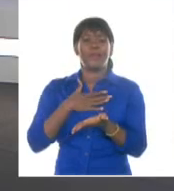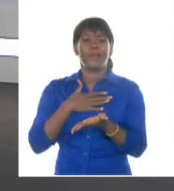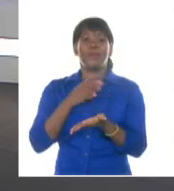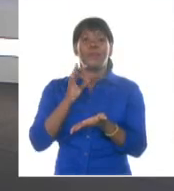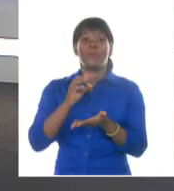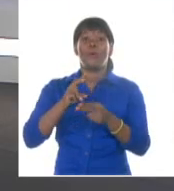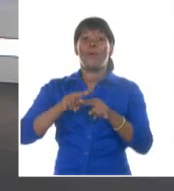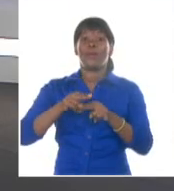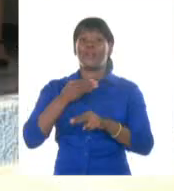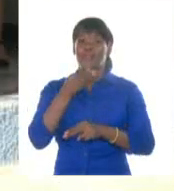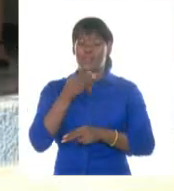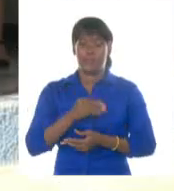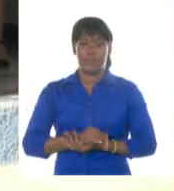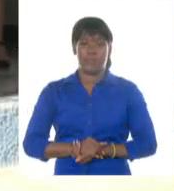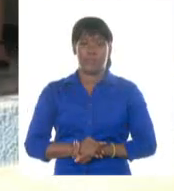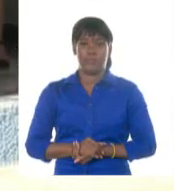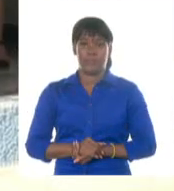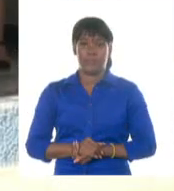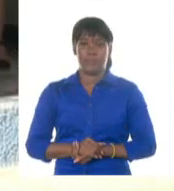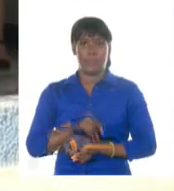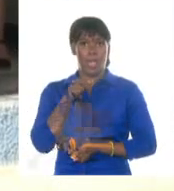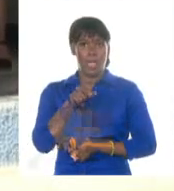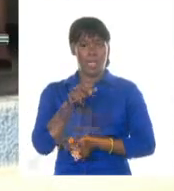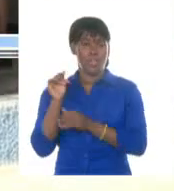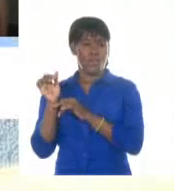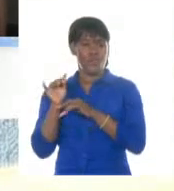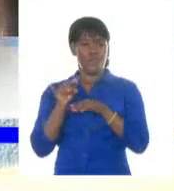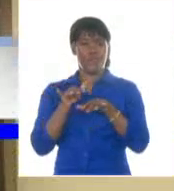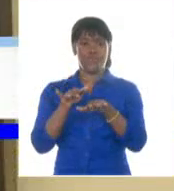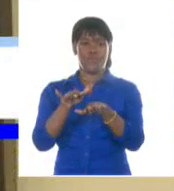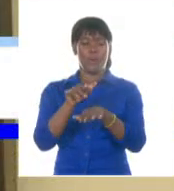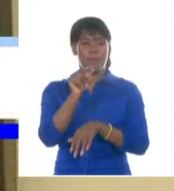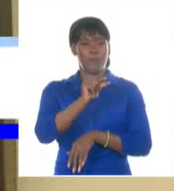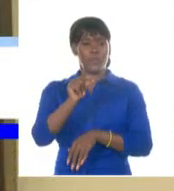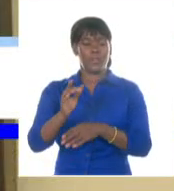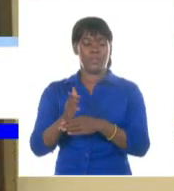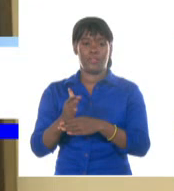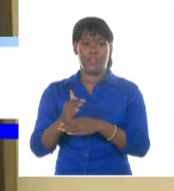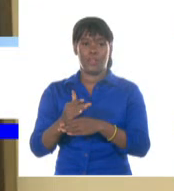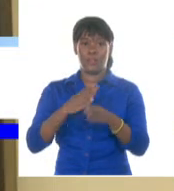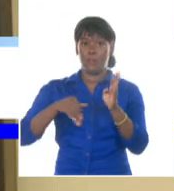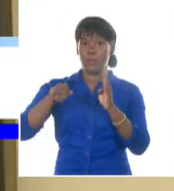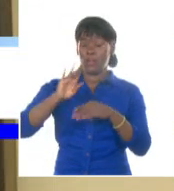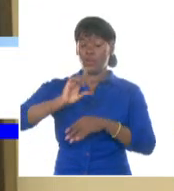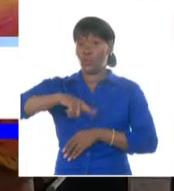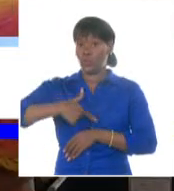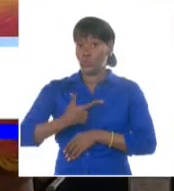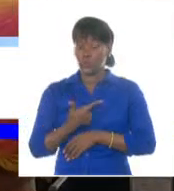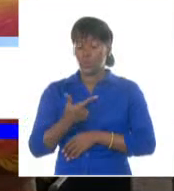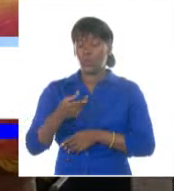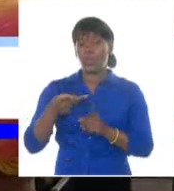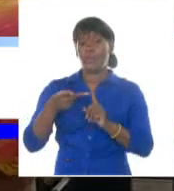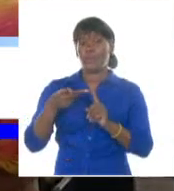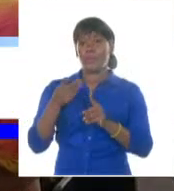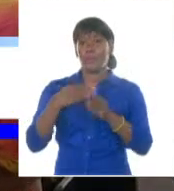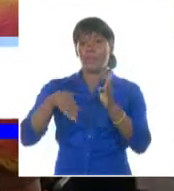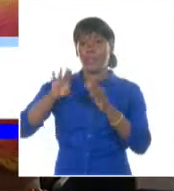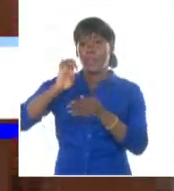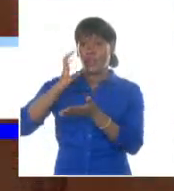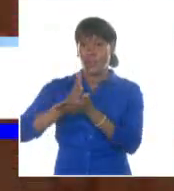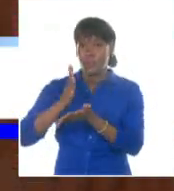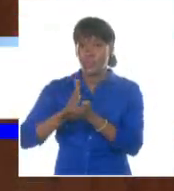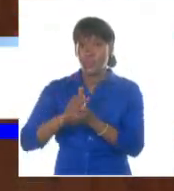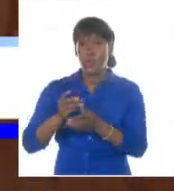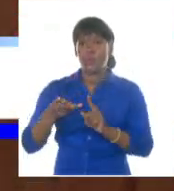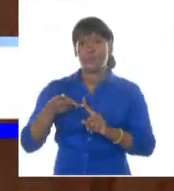La Habana Vieja. A la actividad asistió el ministro de Cultura, Elpidio Alonso, directivos del Ministerio de Educación y representantes del Fondo de Población